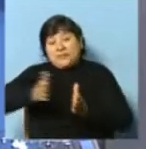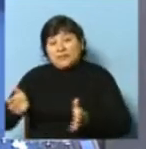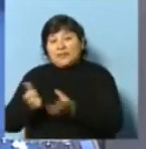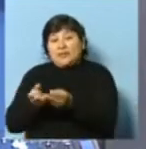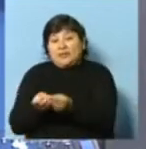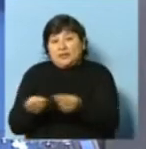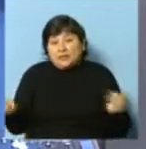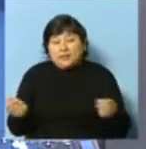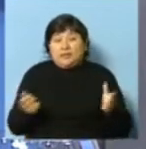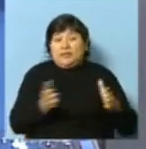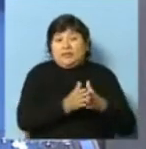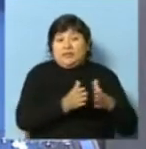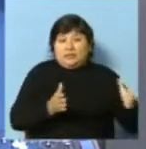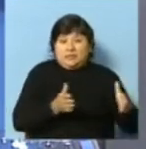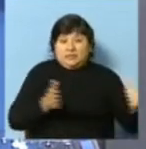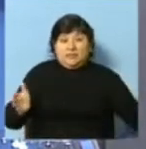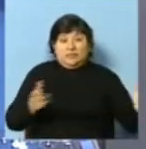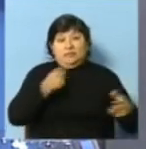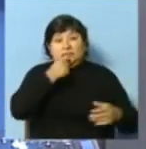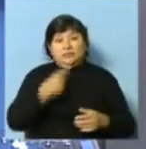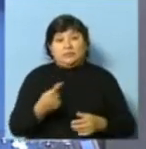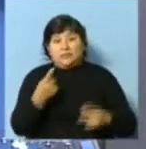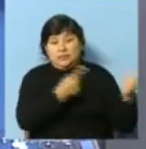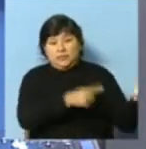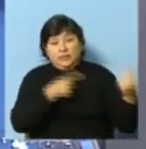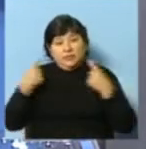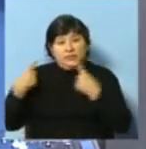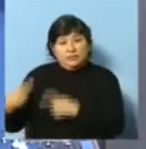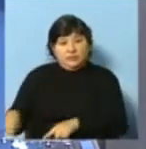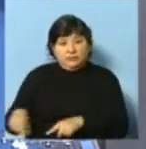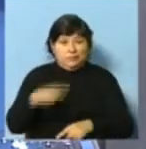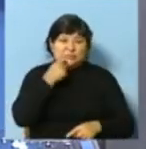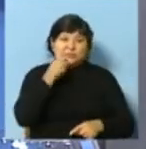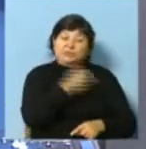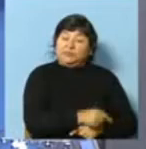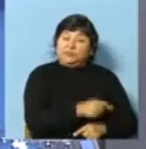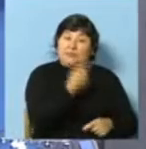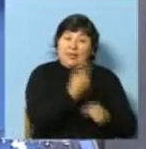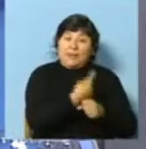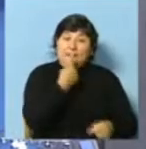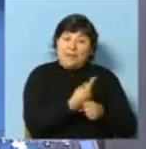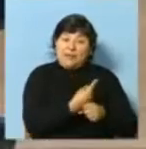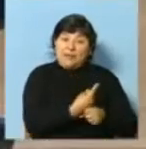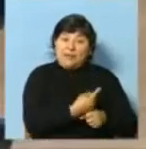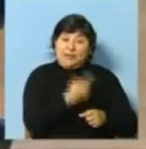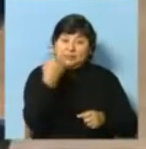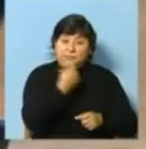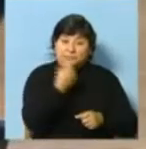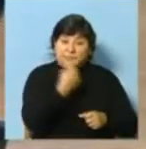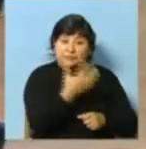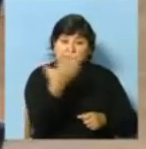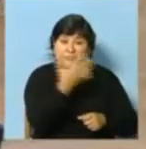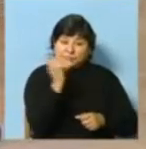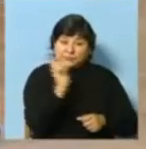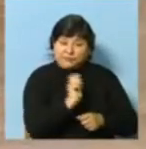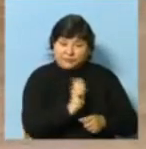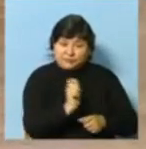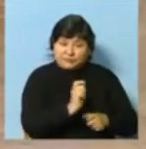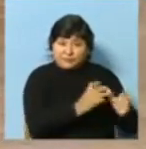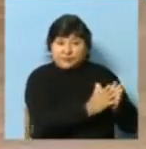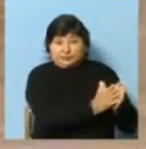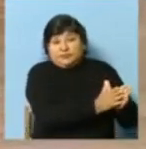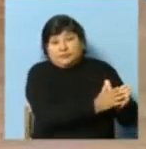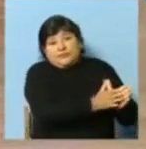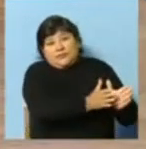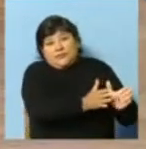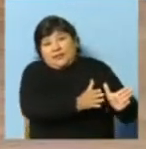llegar esperando cinco meses y que tenía que ver con una cuestión de la que